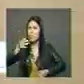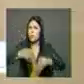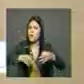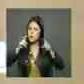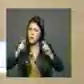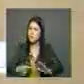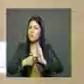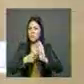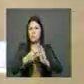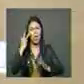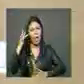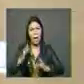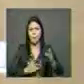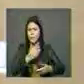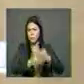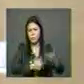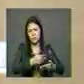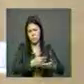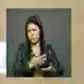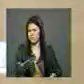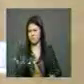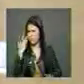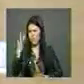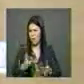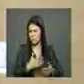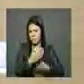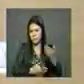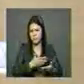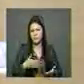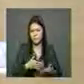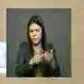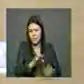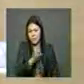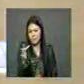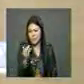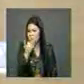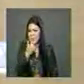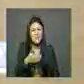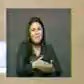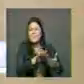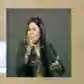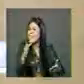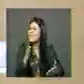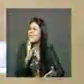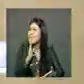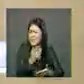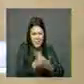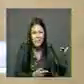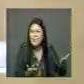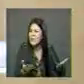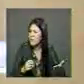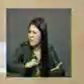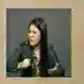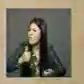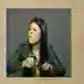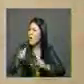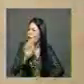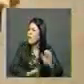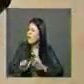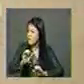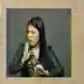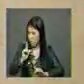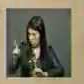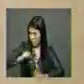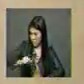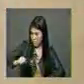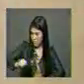declarar improcedentes dichas tutelas, porque no hay objeto, porque no hay derechos fundamentales defensables en este asunto,